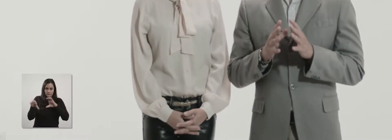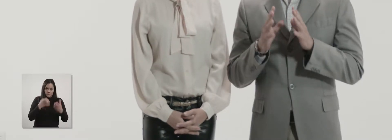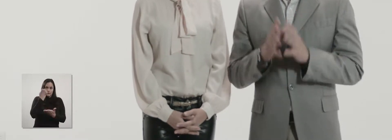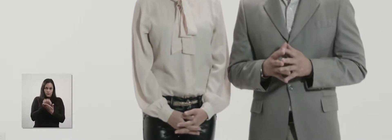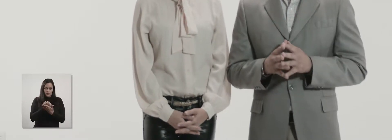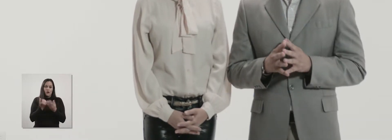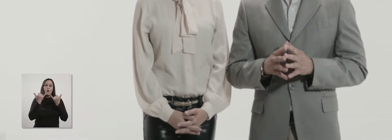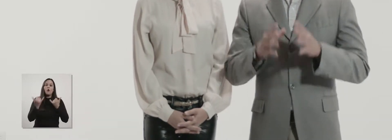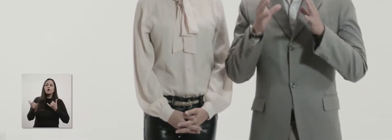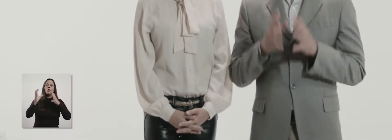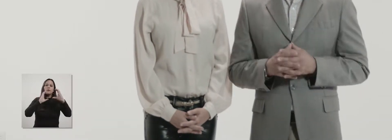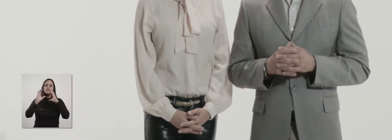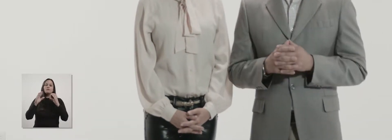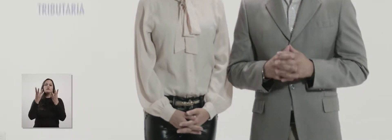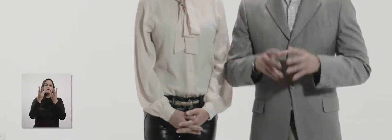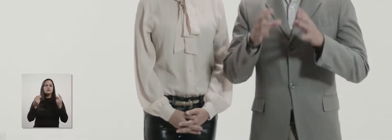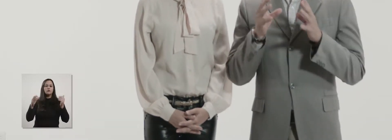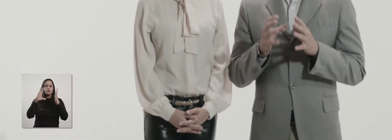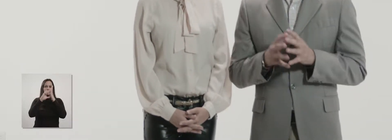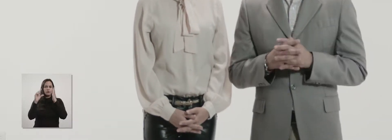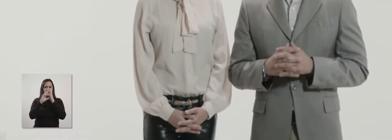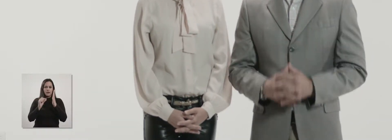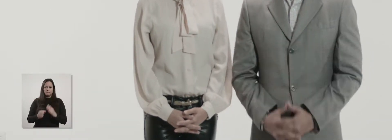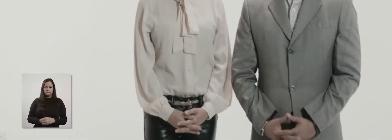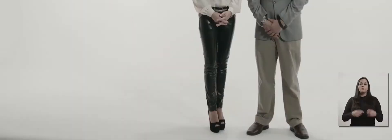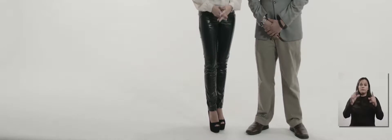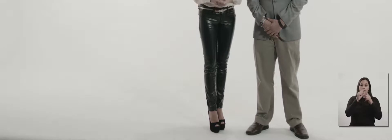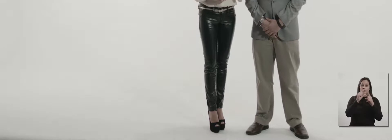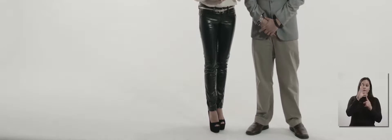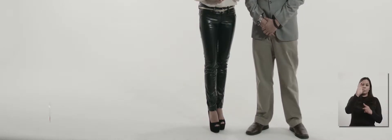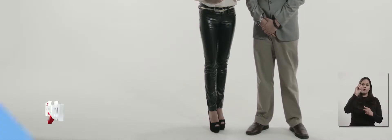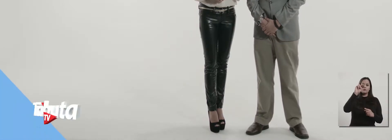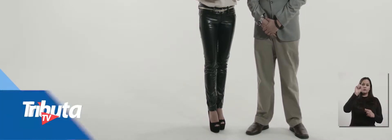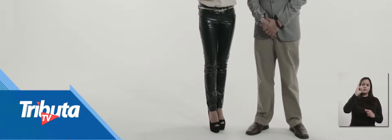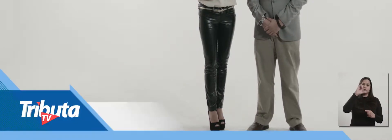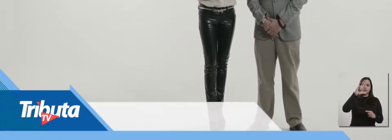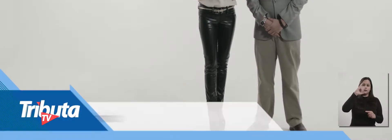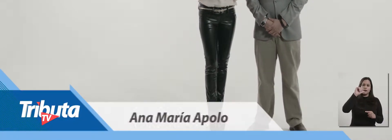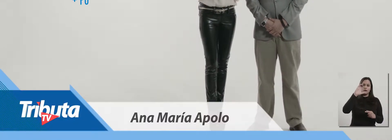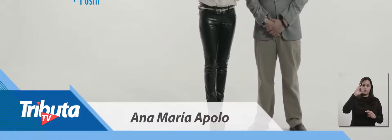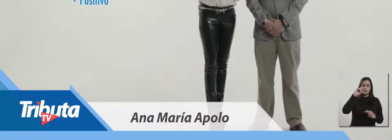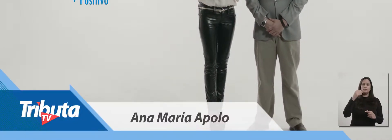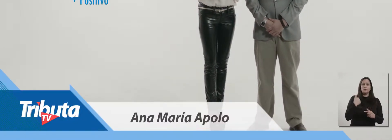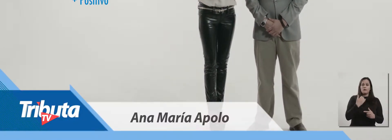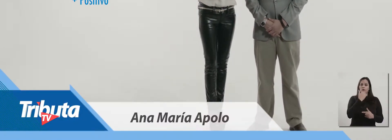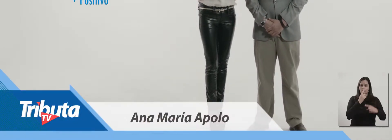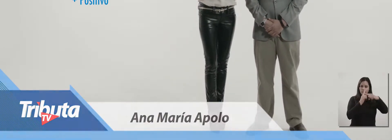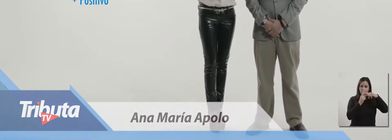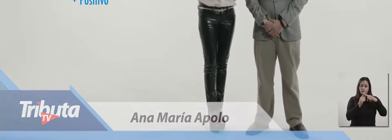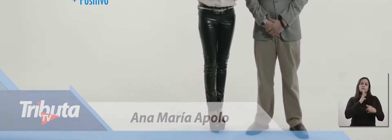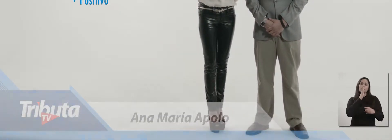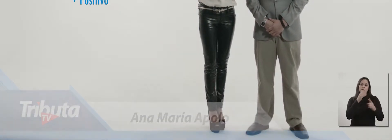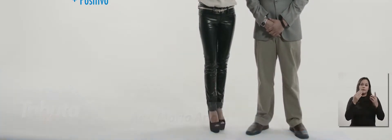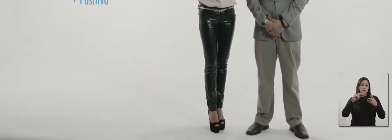de su actividad económica. Hoy vamos a conversar sobre la conciliación tributaria. La palabra conciliación tiene una connotación positiva porque